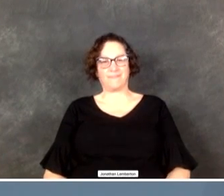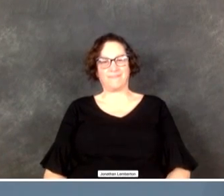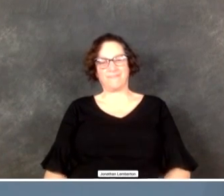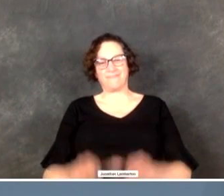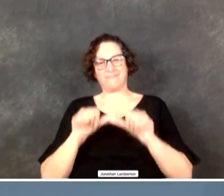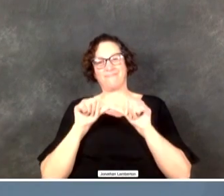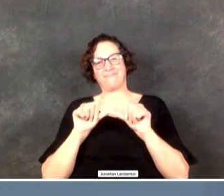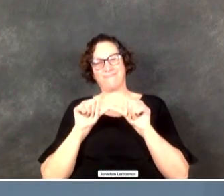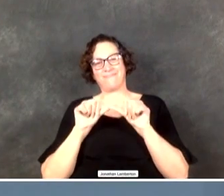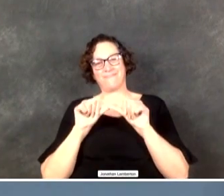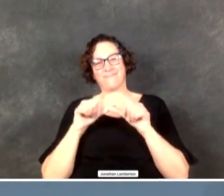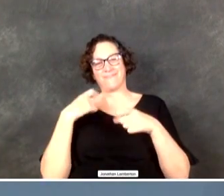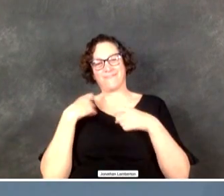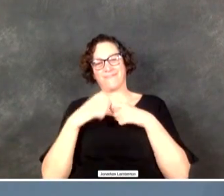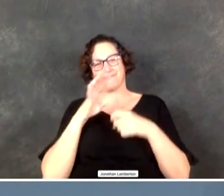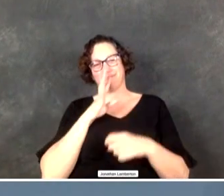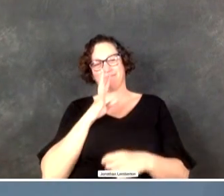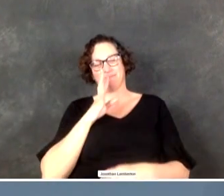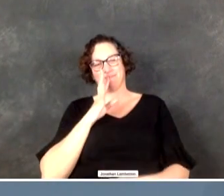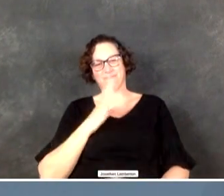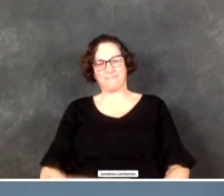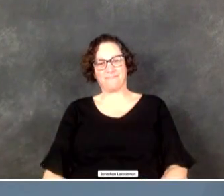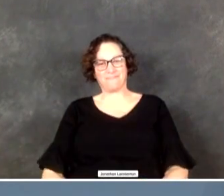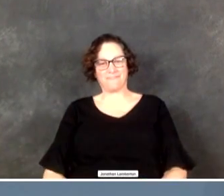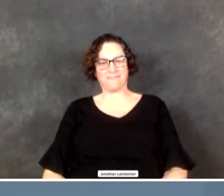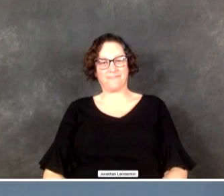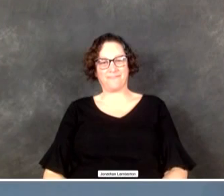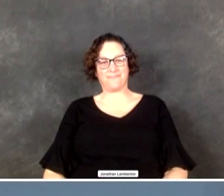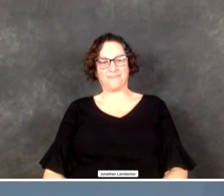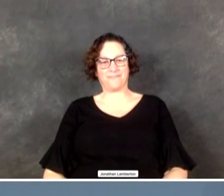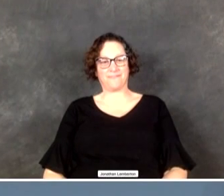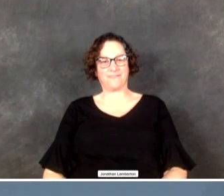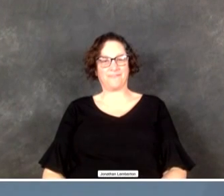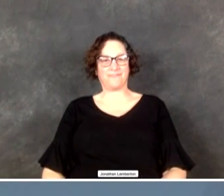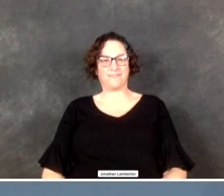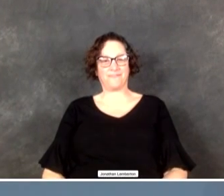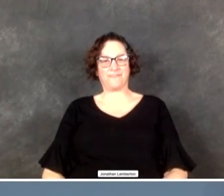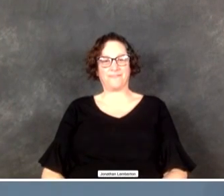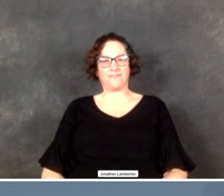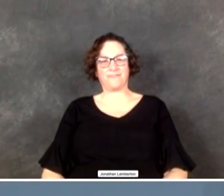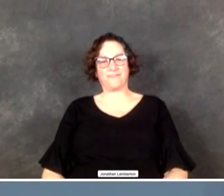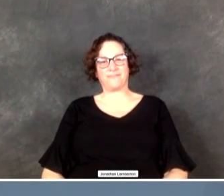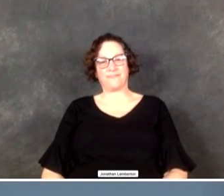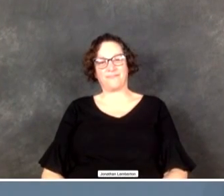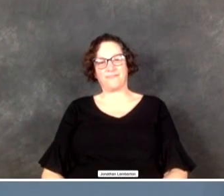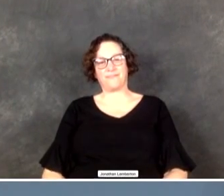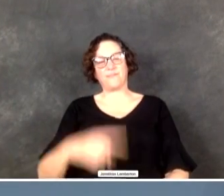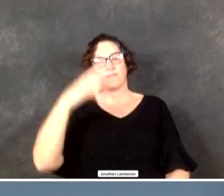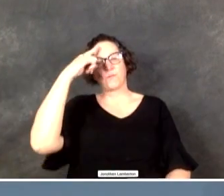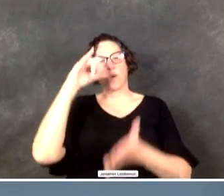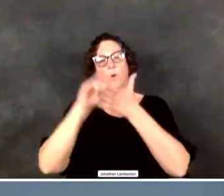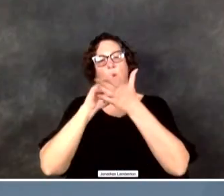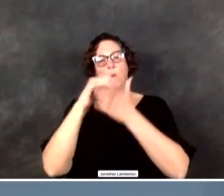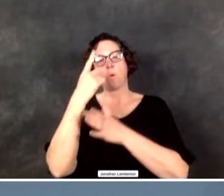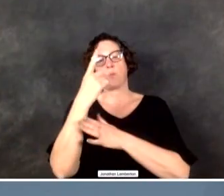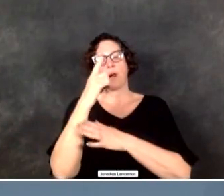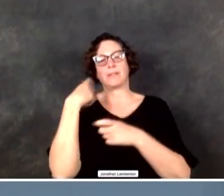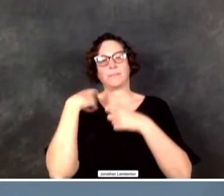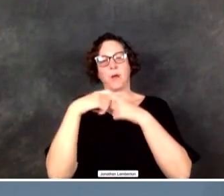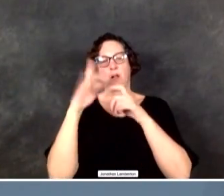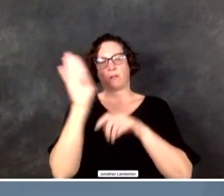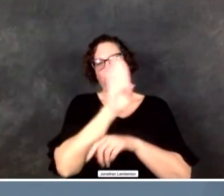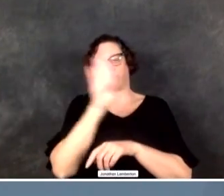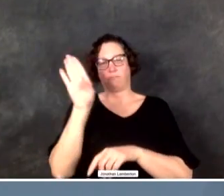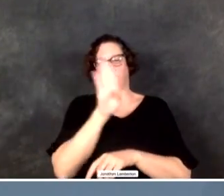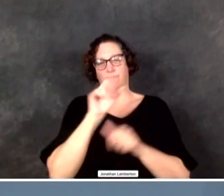es ser apoyo para padres, darles información, darles actividades, que reconozcan que no van a estar solos,